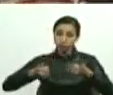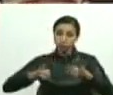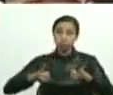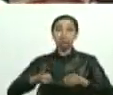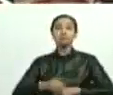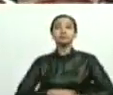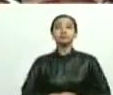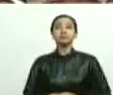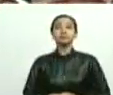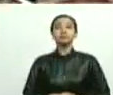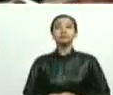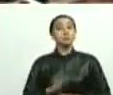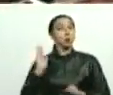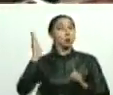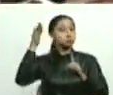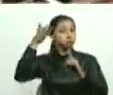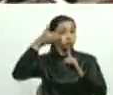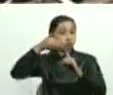Es una gran meta.